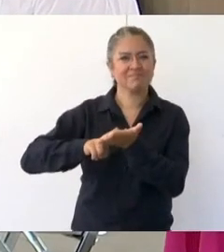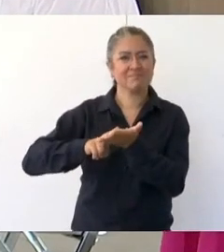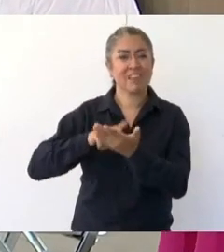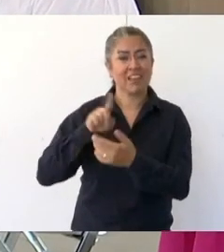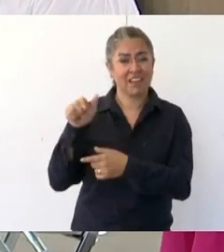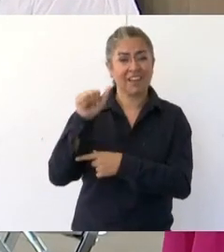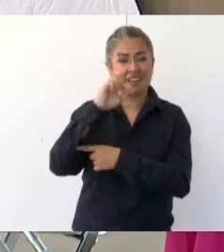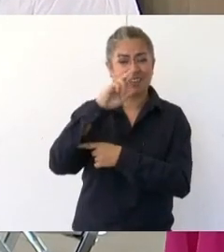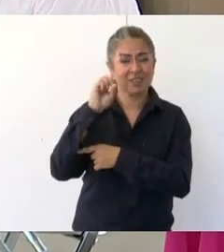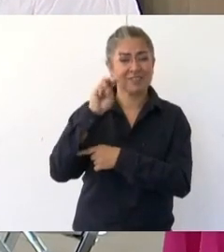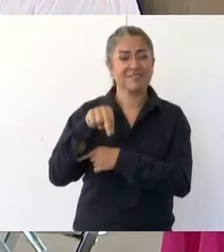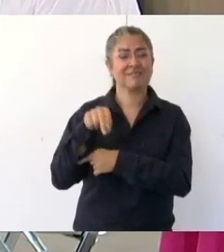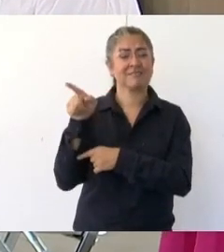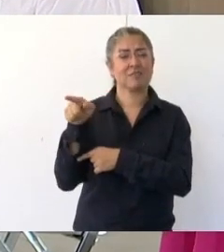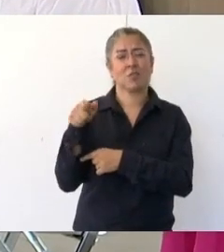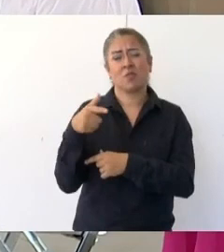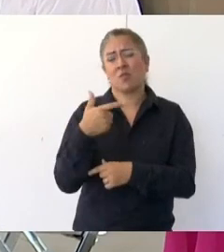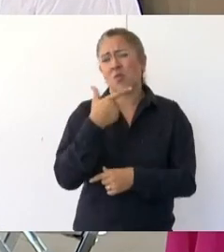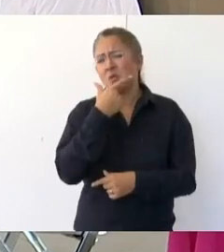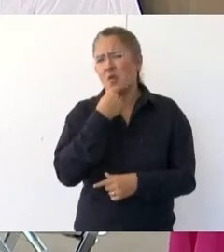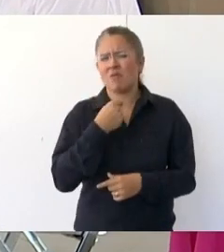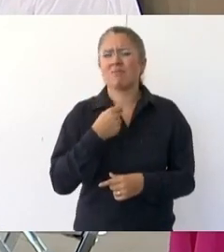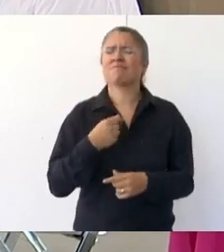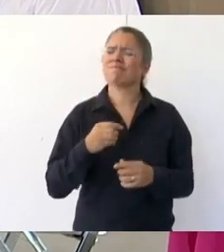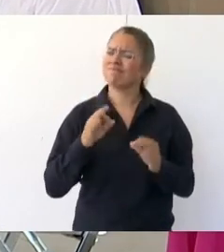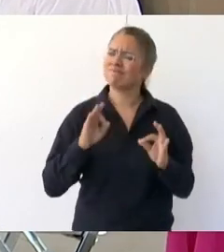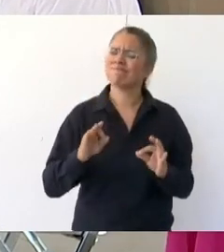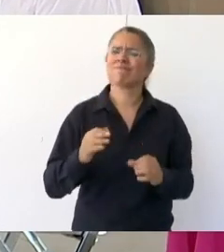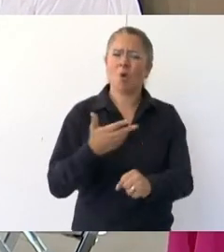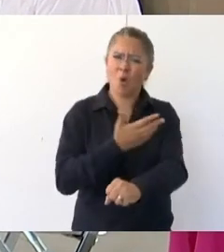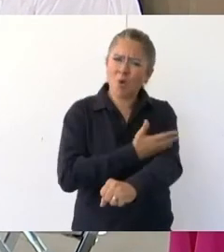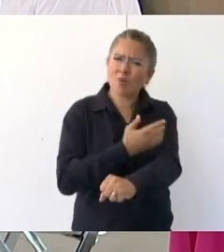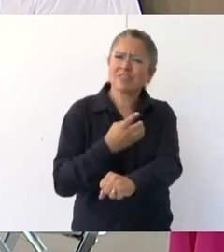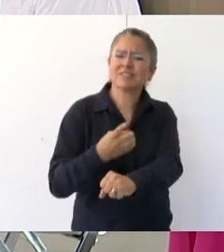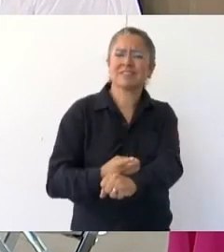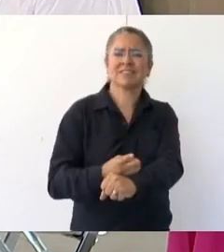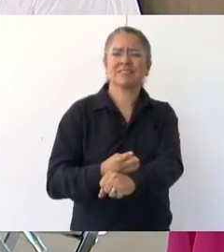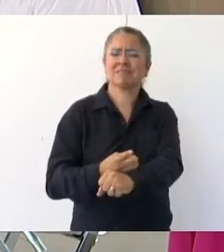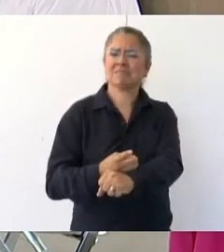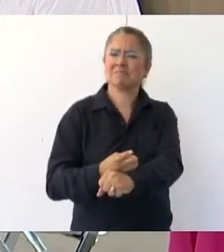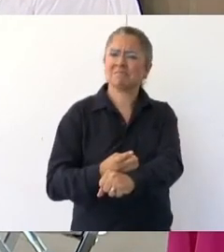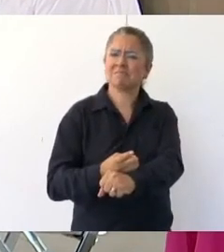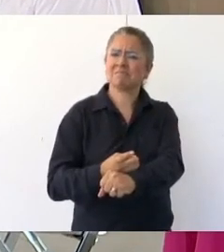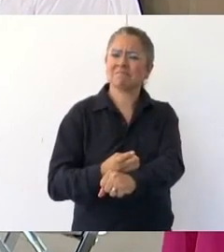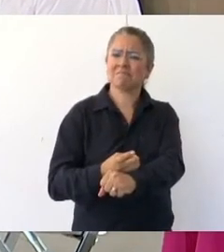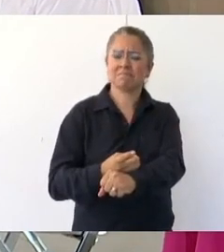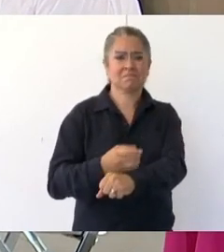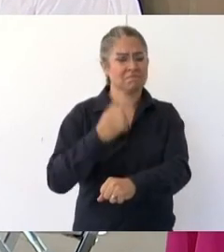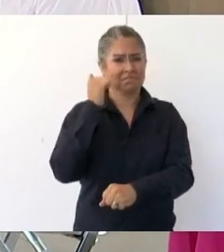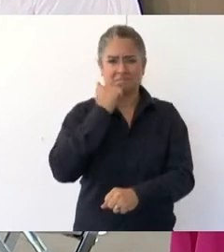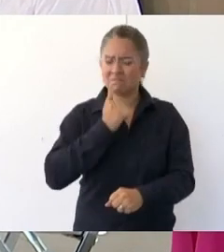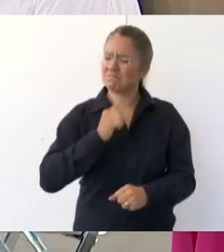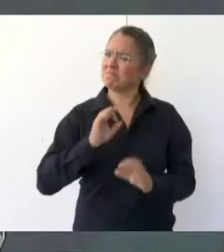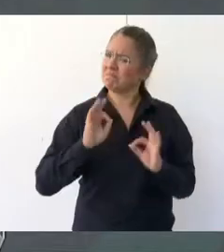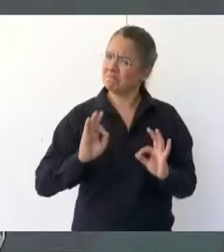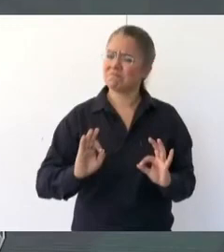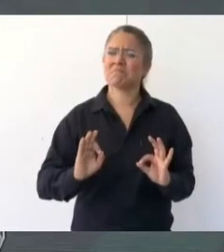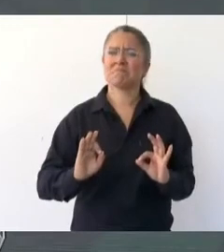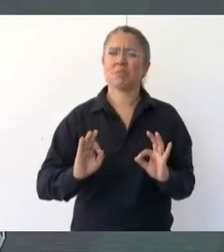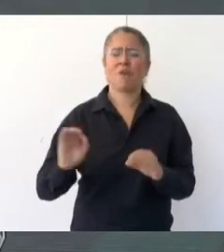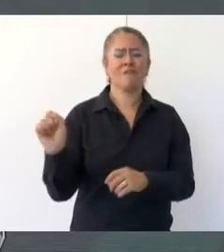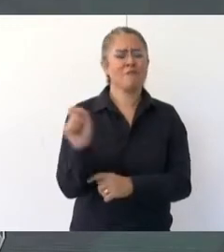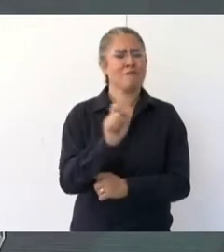un hombre con convicciones, con principios y además un profesional.